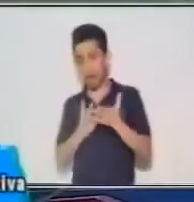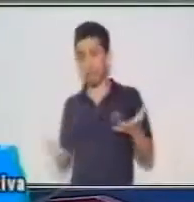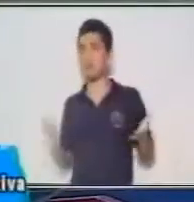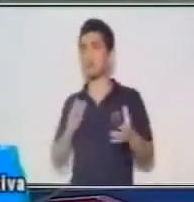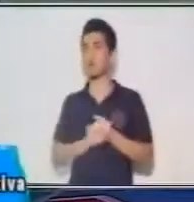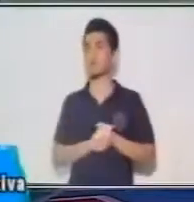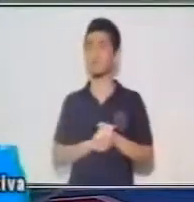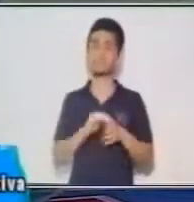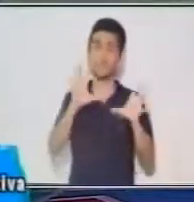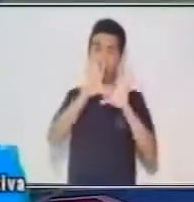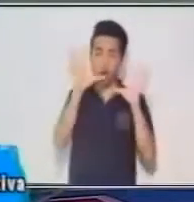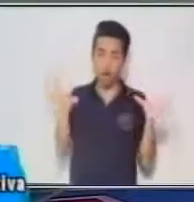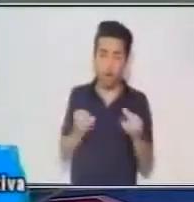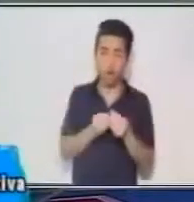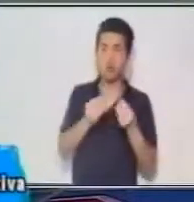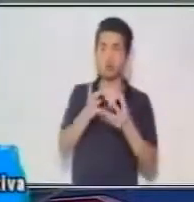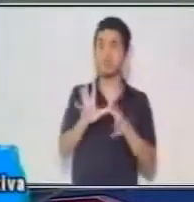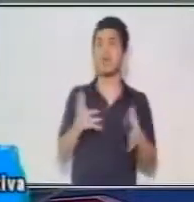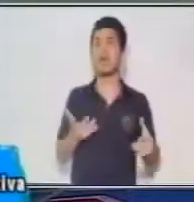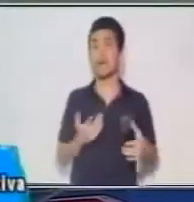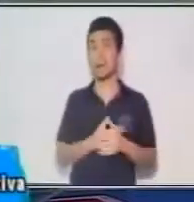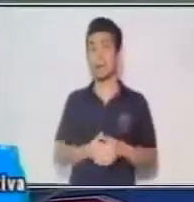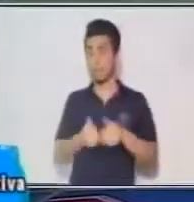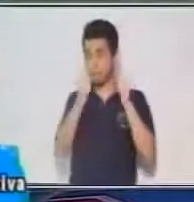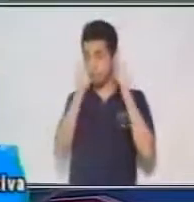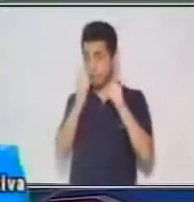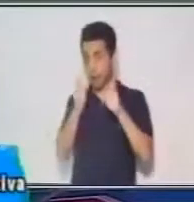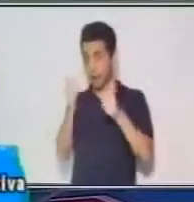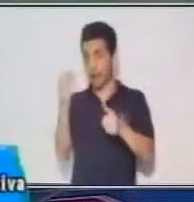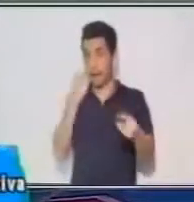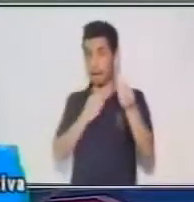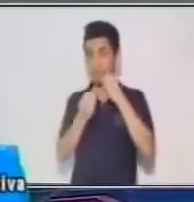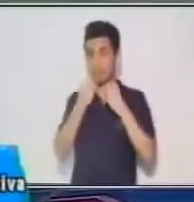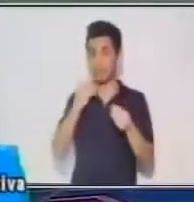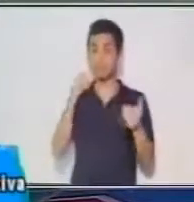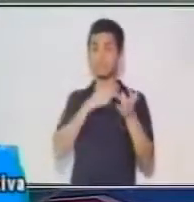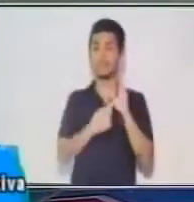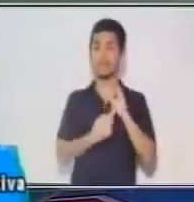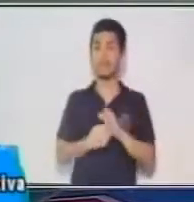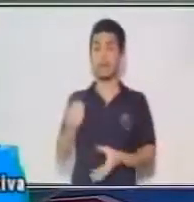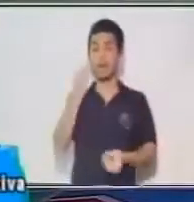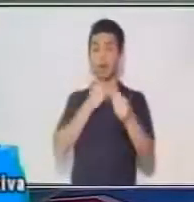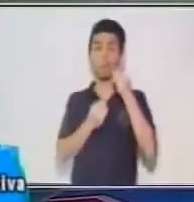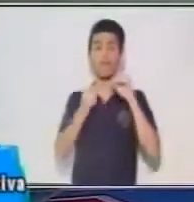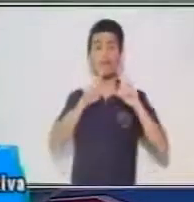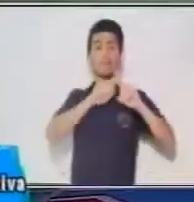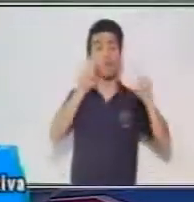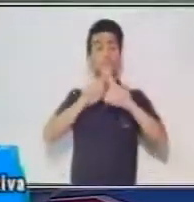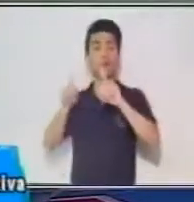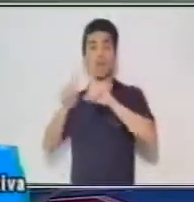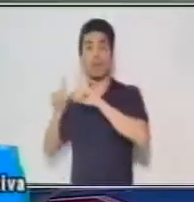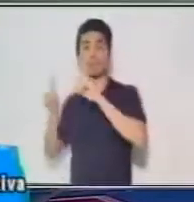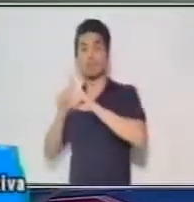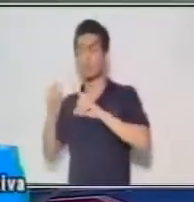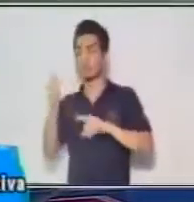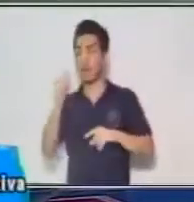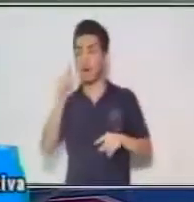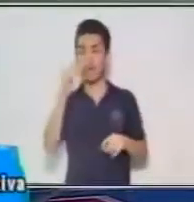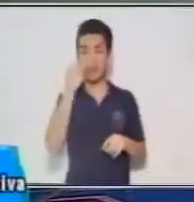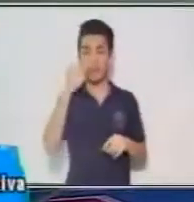la conclusión sería: una buena alimentación consiste en ingerir una variedad de alimentos que